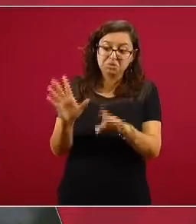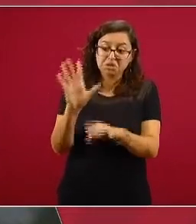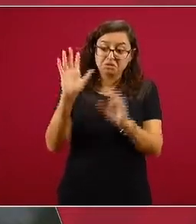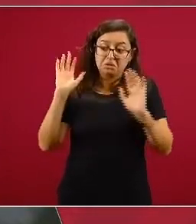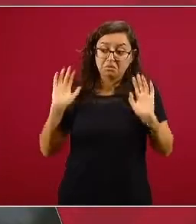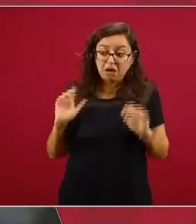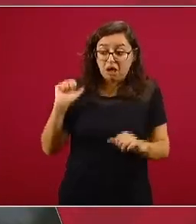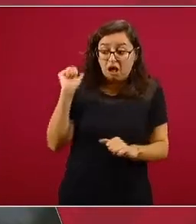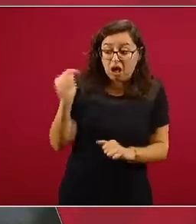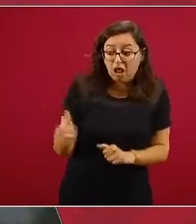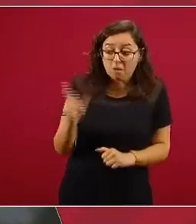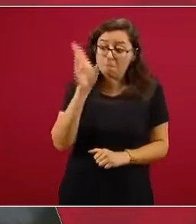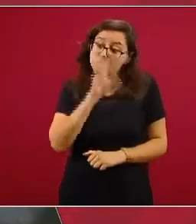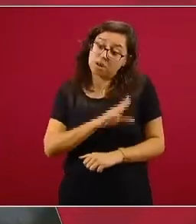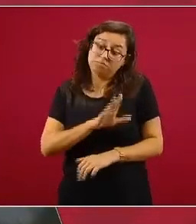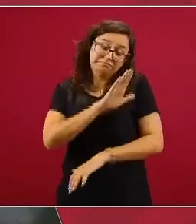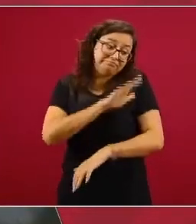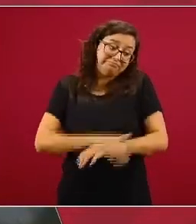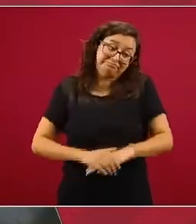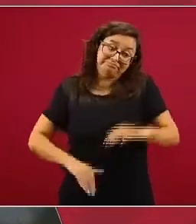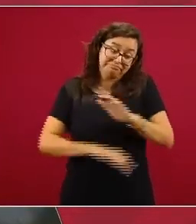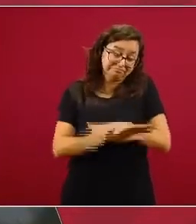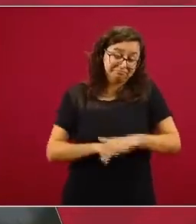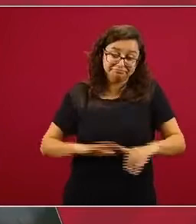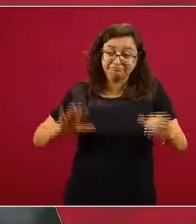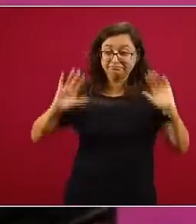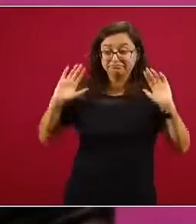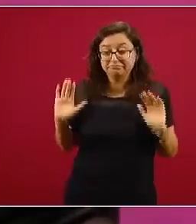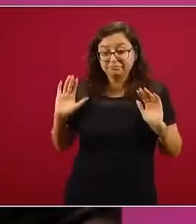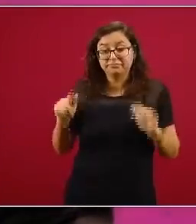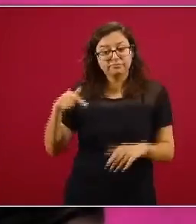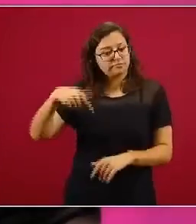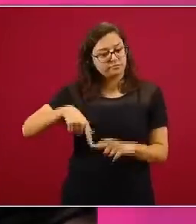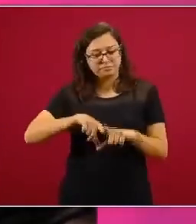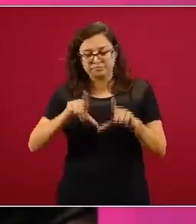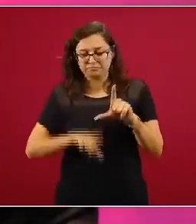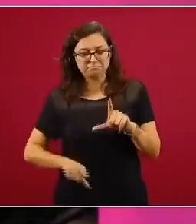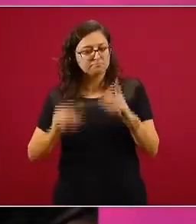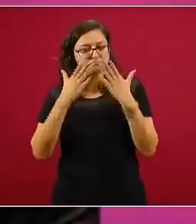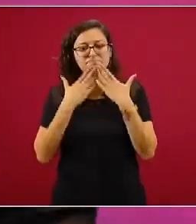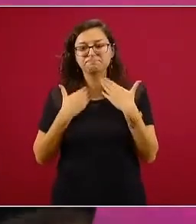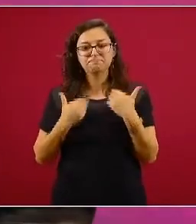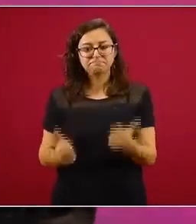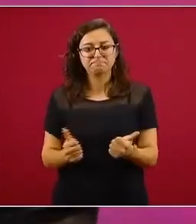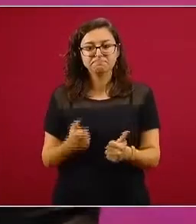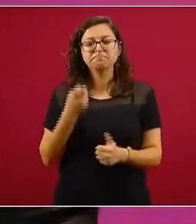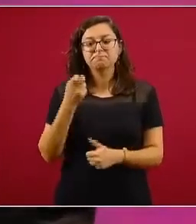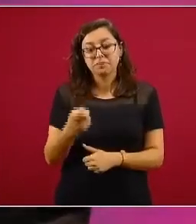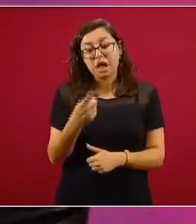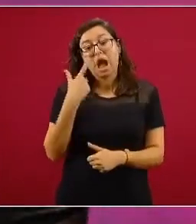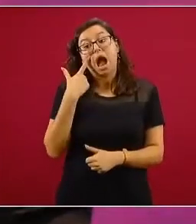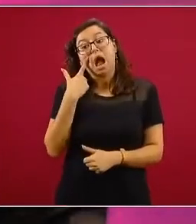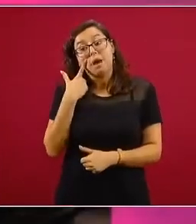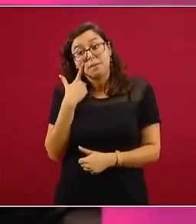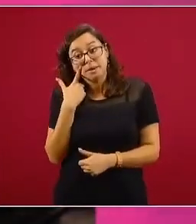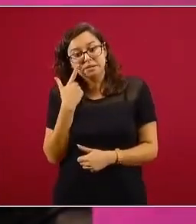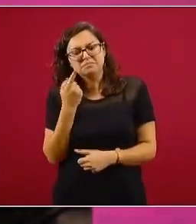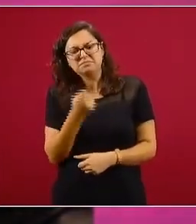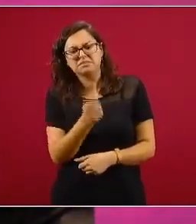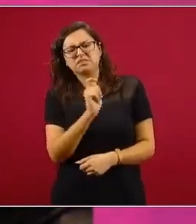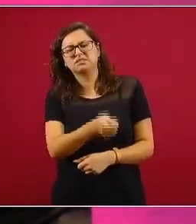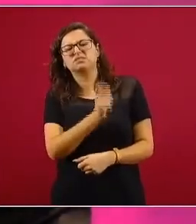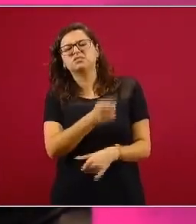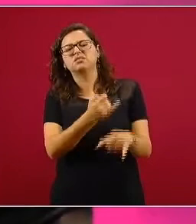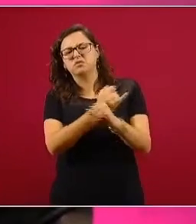legal a las compañías fabricantes de vacuna. En México no existe tal condición. Entonces hay que estar expectantes a ver a qué se refiere